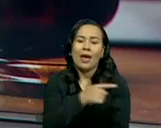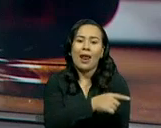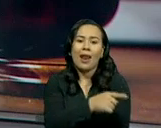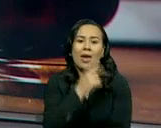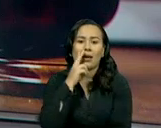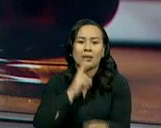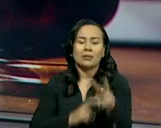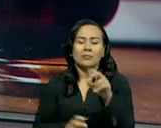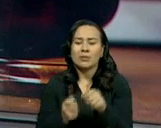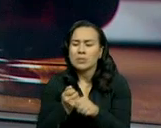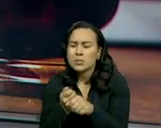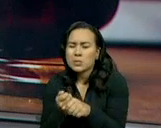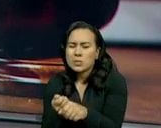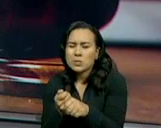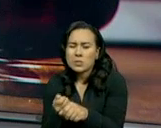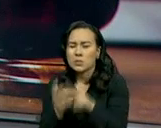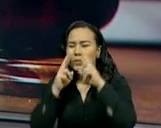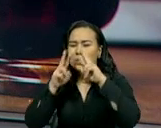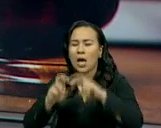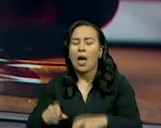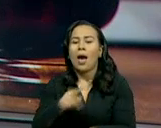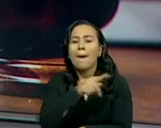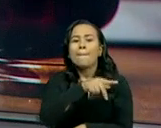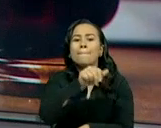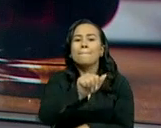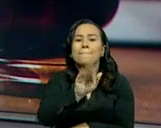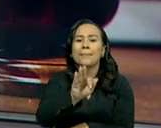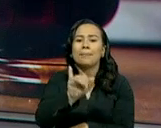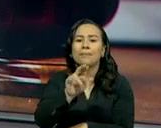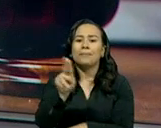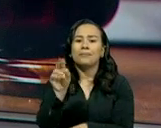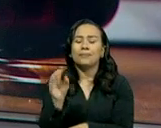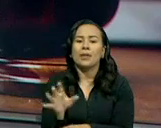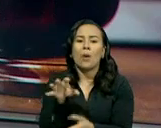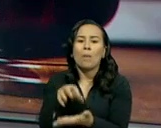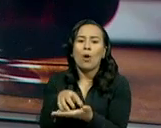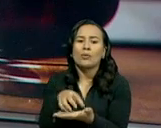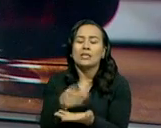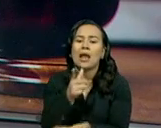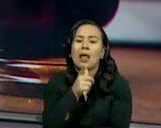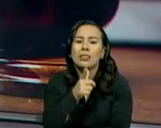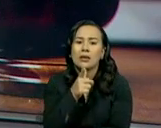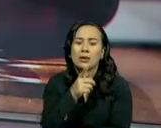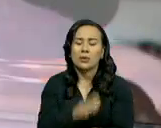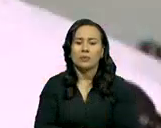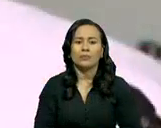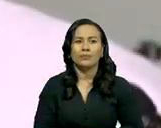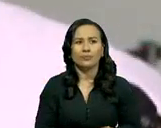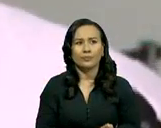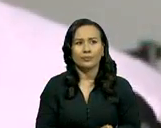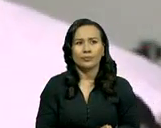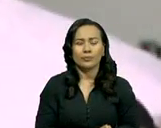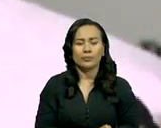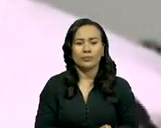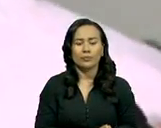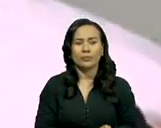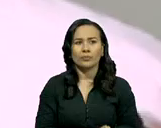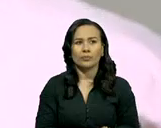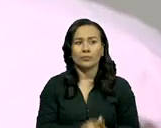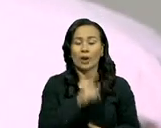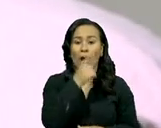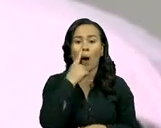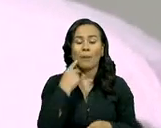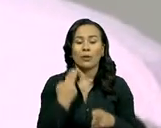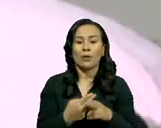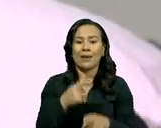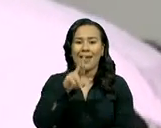de instigación en el que Patiño ha sido acusado en esa provincia. Absolutamente claro. Ricardo Patiño, quien